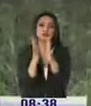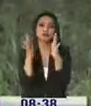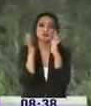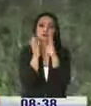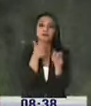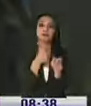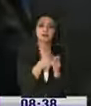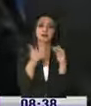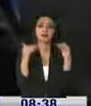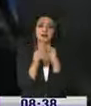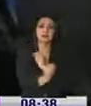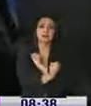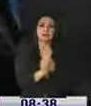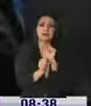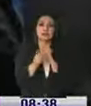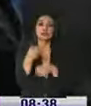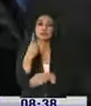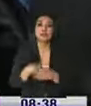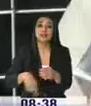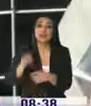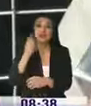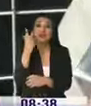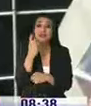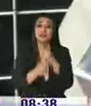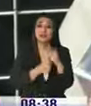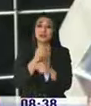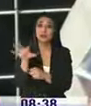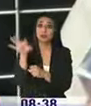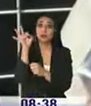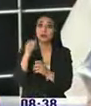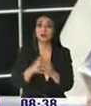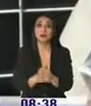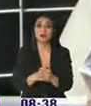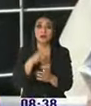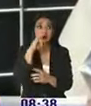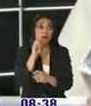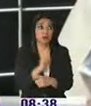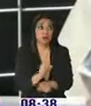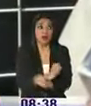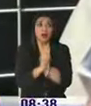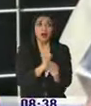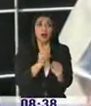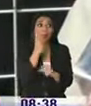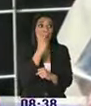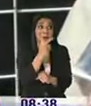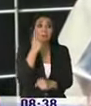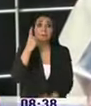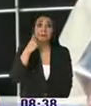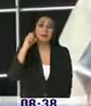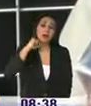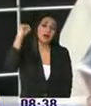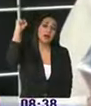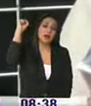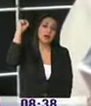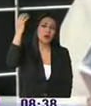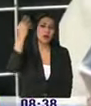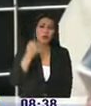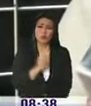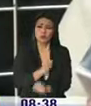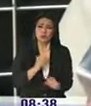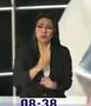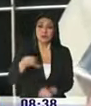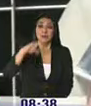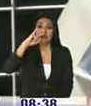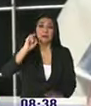El terrible encuentro lo hizo su hijo de 13 años. Cuando el guagua se apega, la sorpresa que lo ve al papá. Entonces el